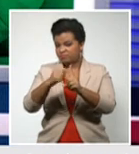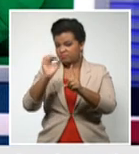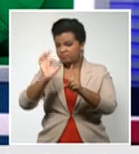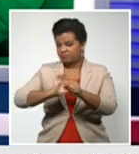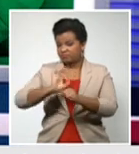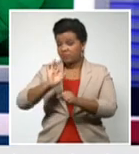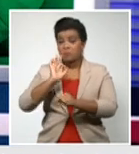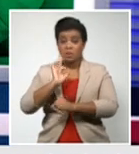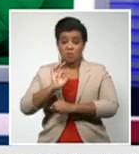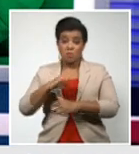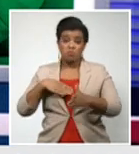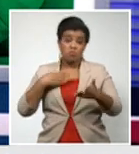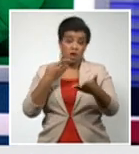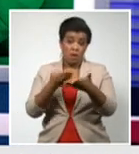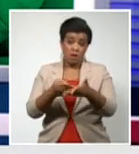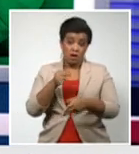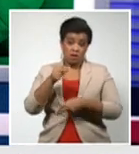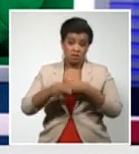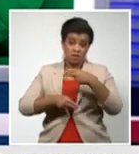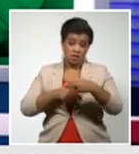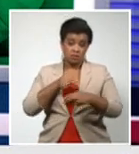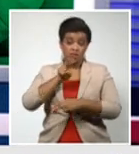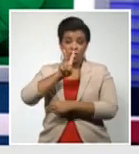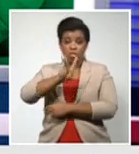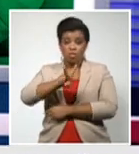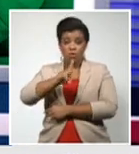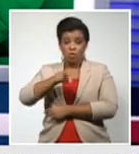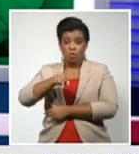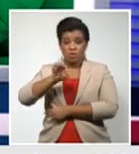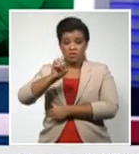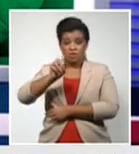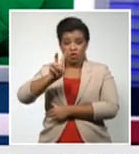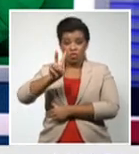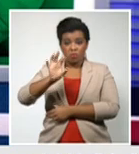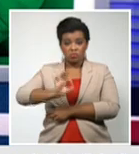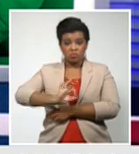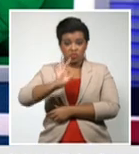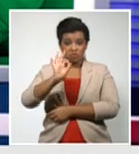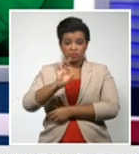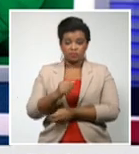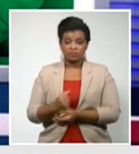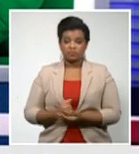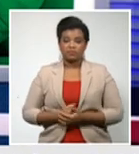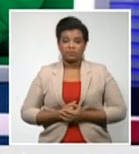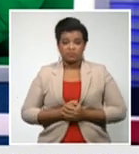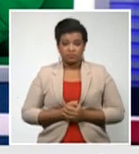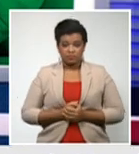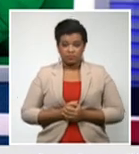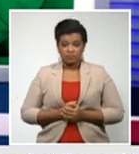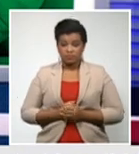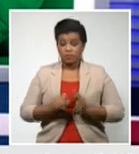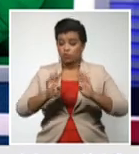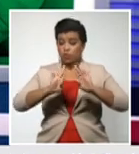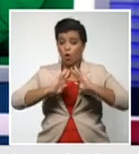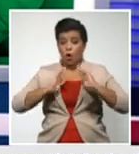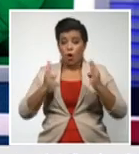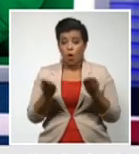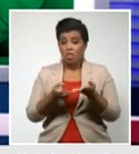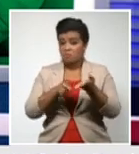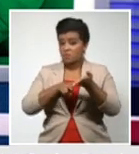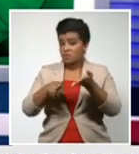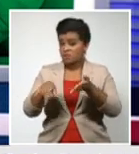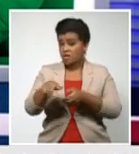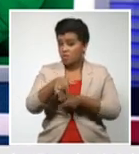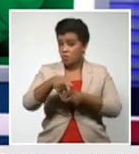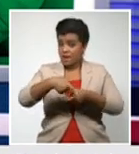muestras analizadas de un 2,02%. De todas las provincias y el municipio